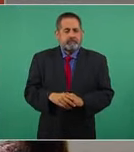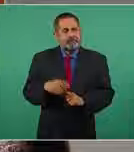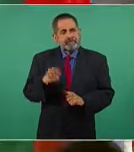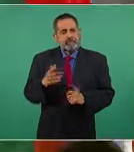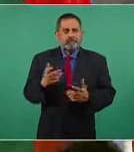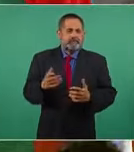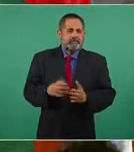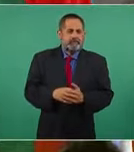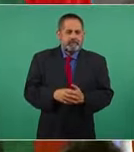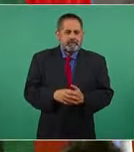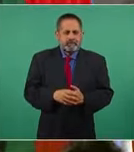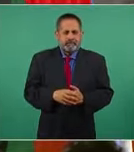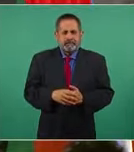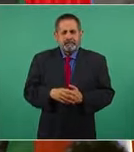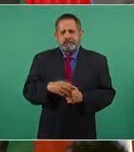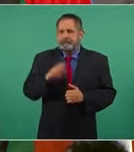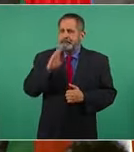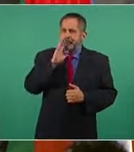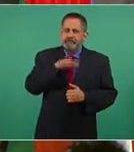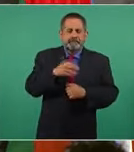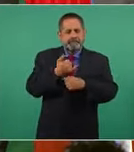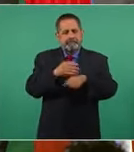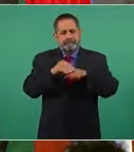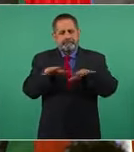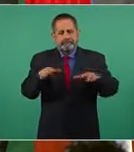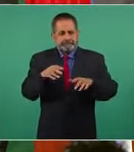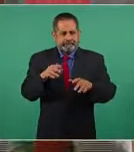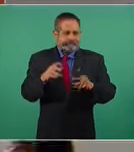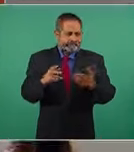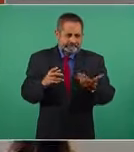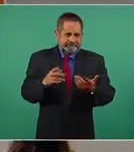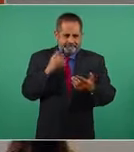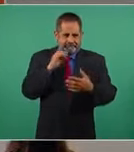mala información,